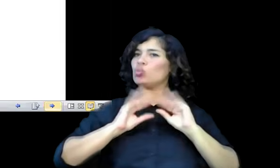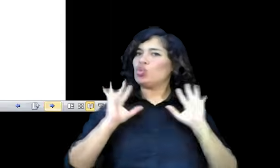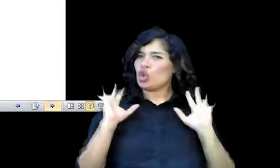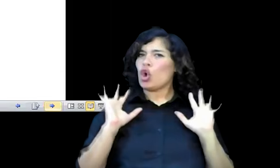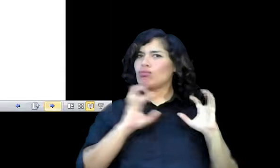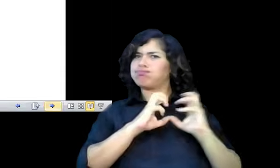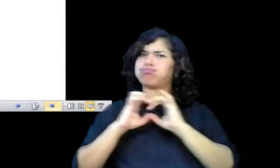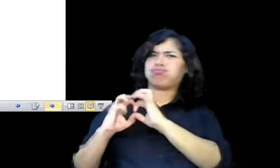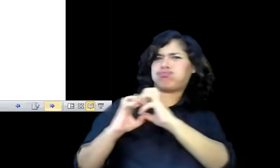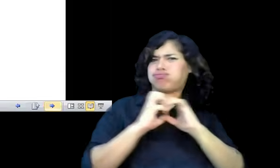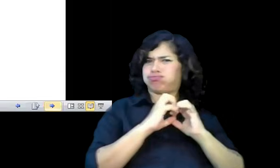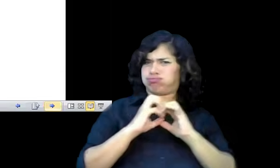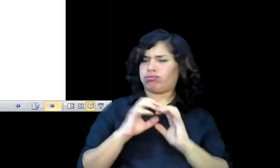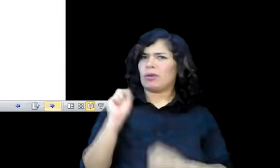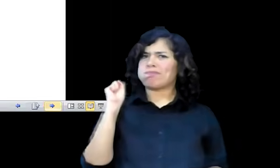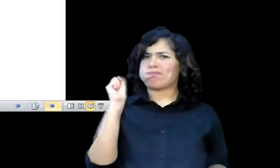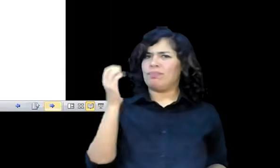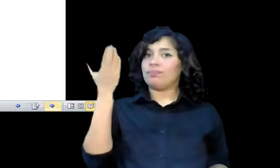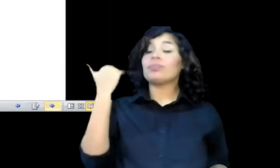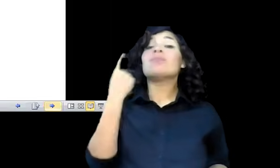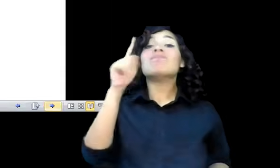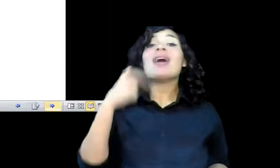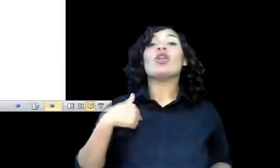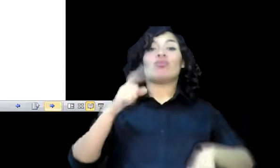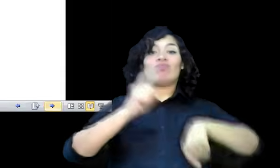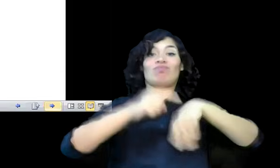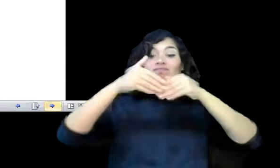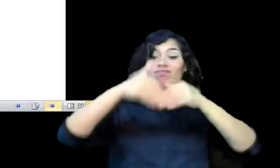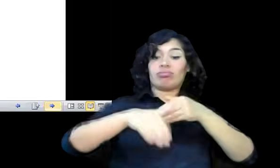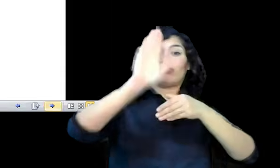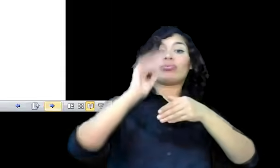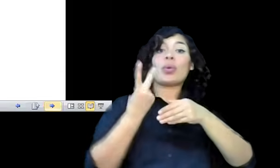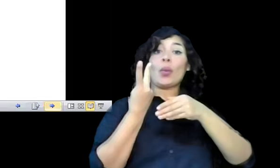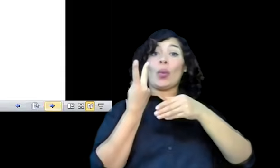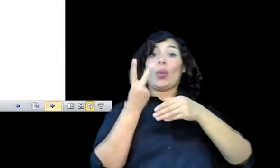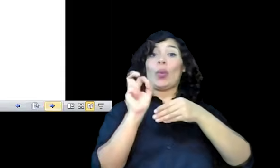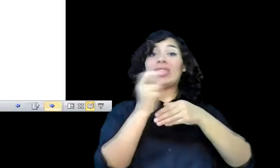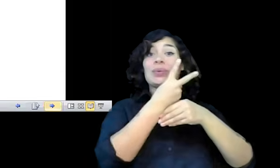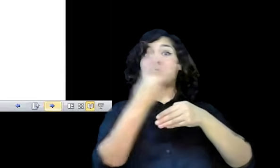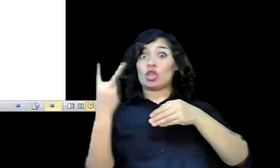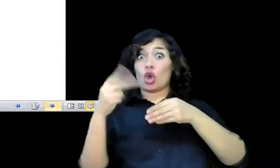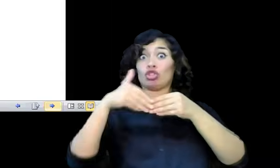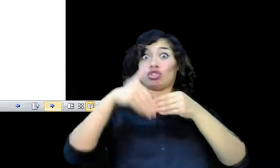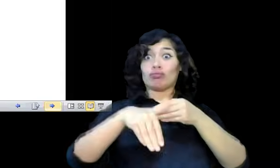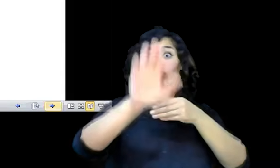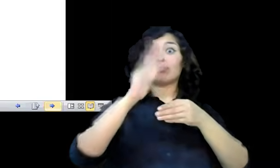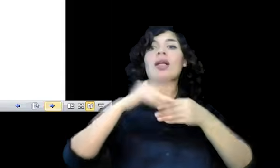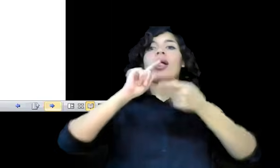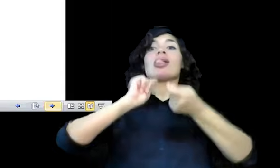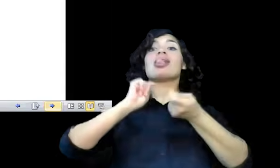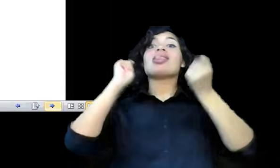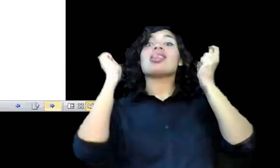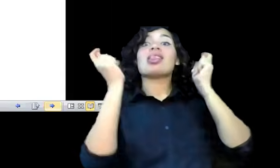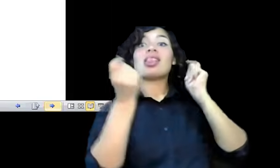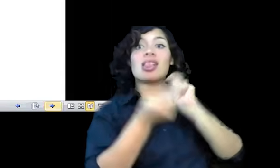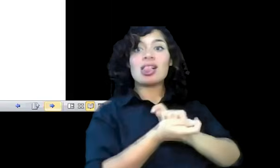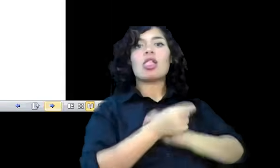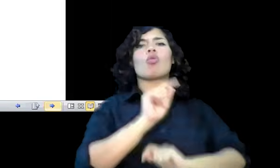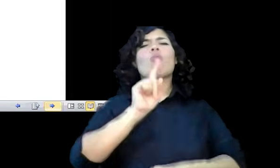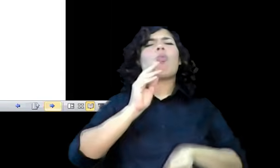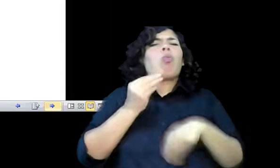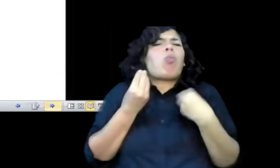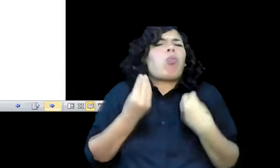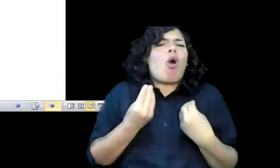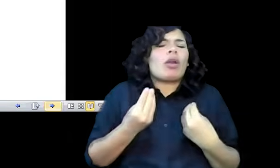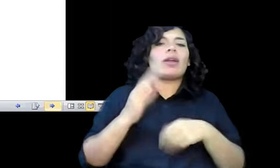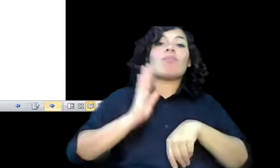doctrina. Pero a partir del periodo fiscal 2022, esto cambió, ya que AFIP en